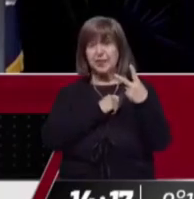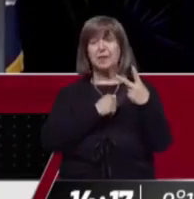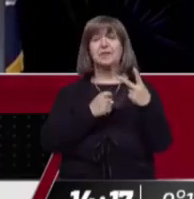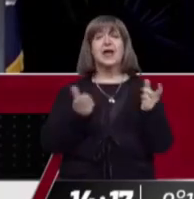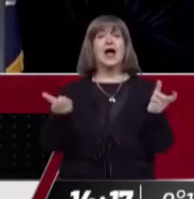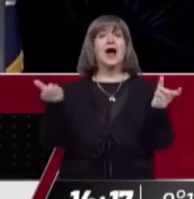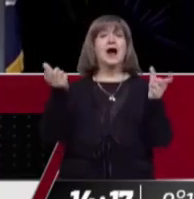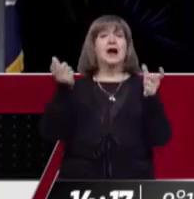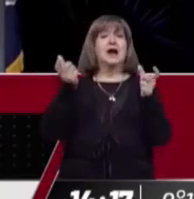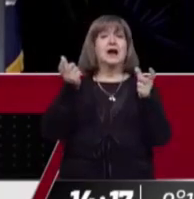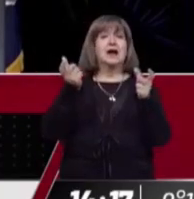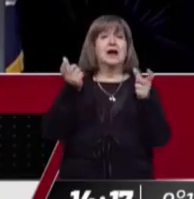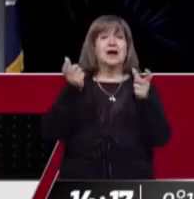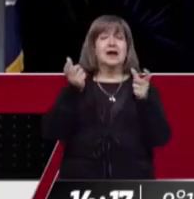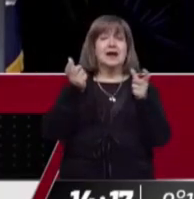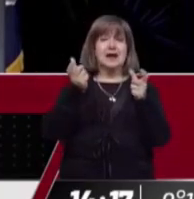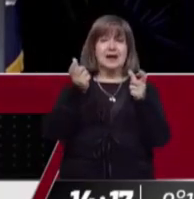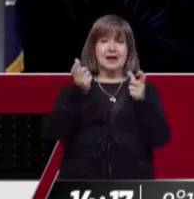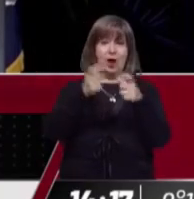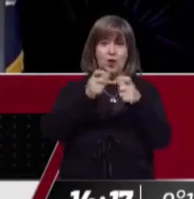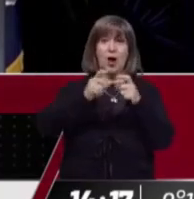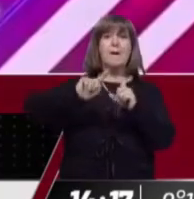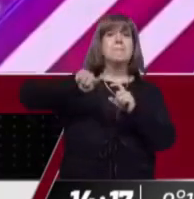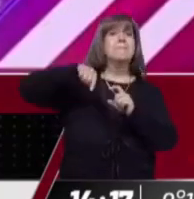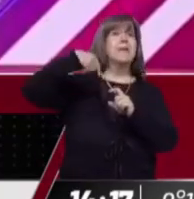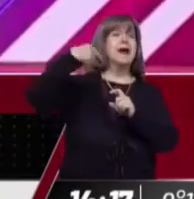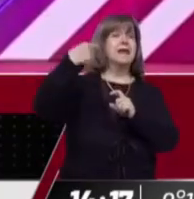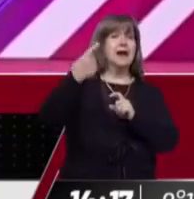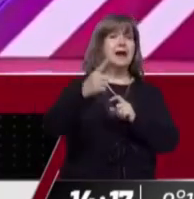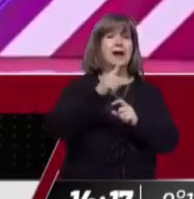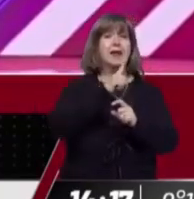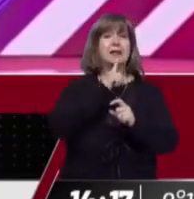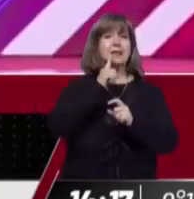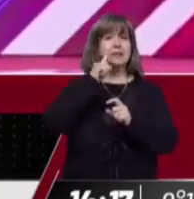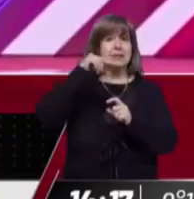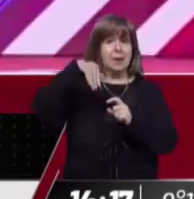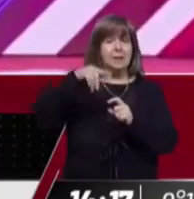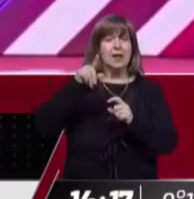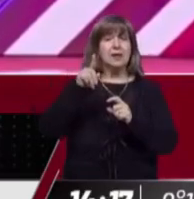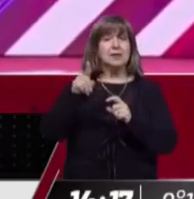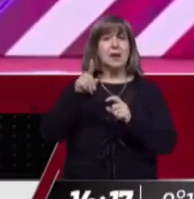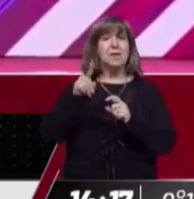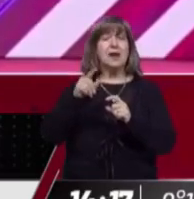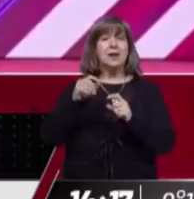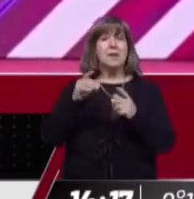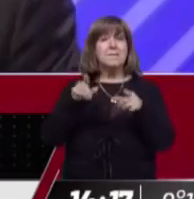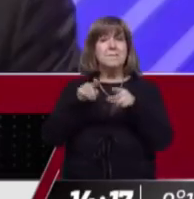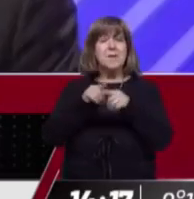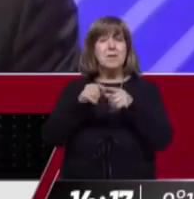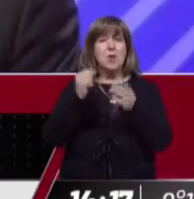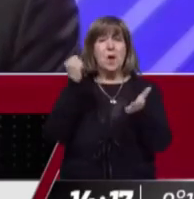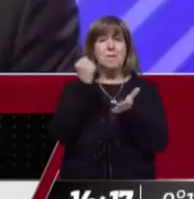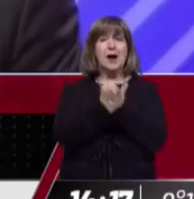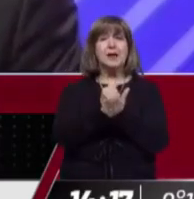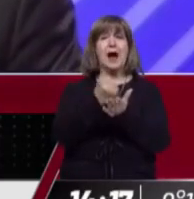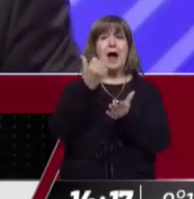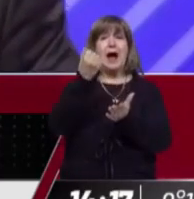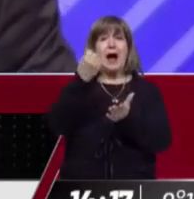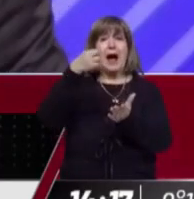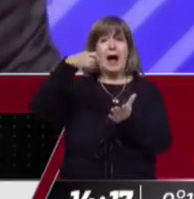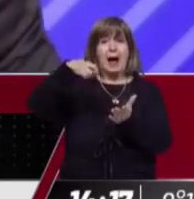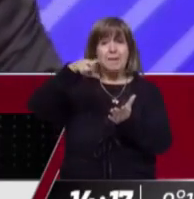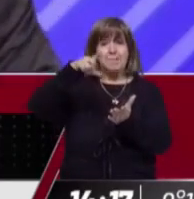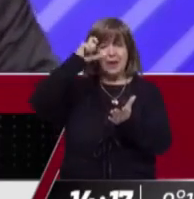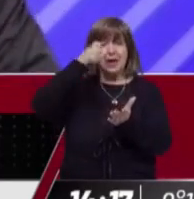va a ver, va a ser mañana con Tim Cook, que es el titular de Apple, ¿no? La empresa que fabrica los